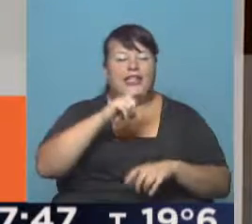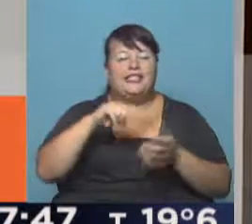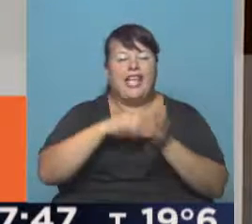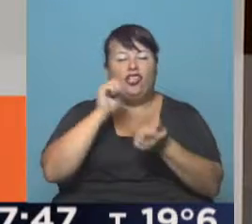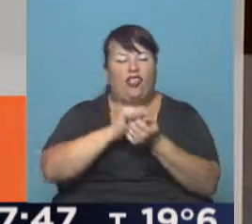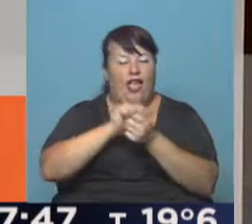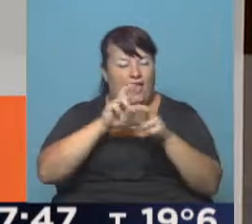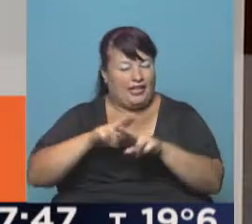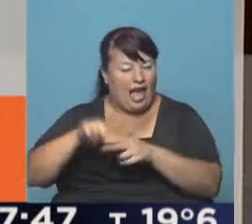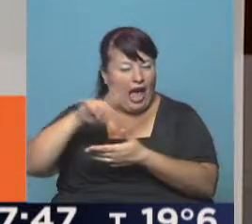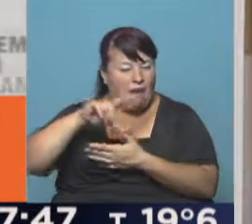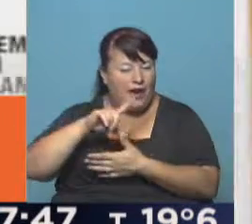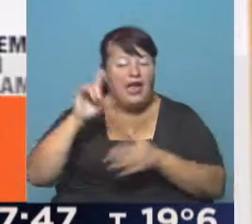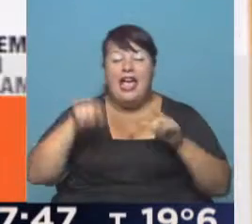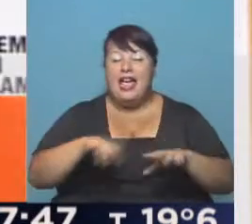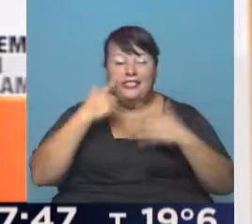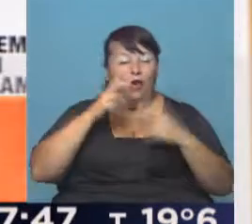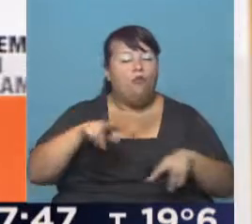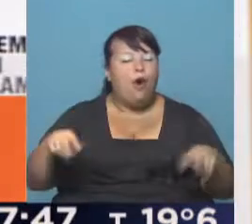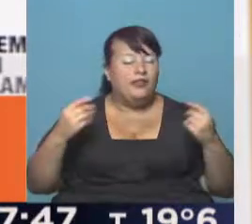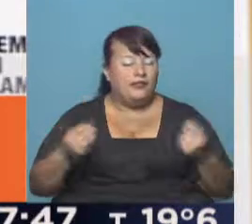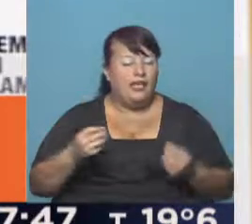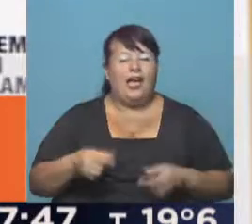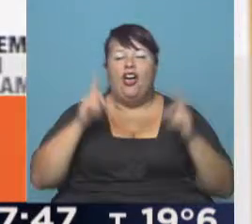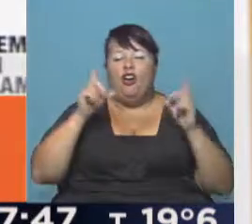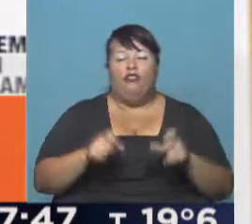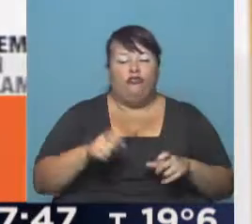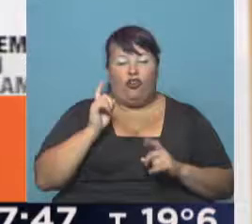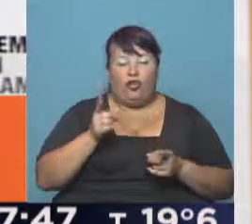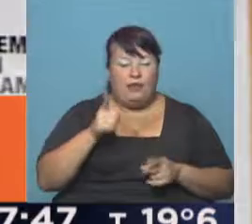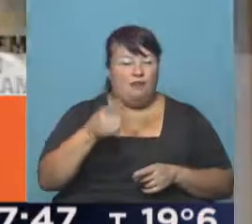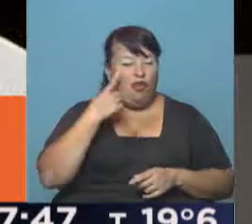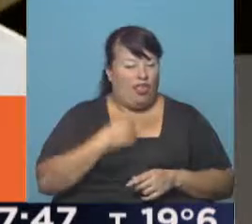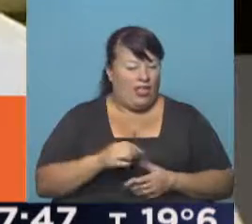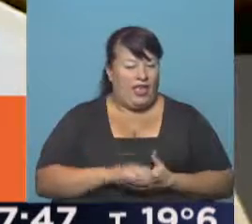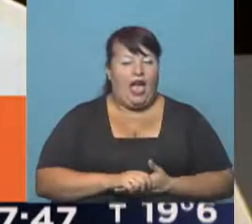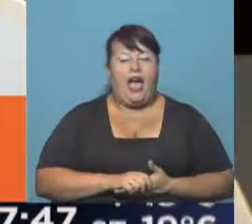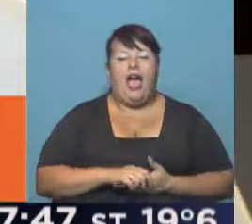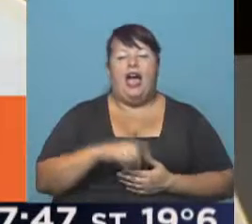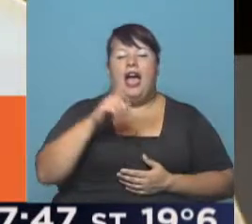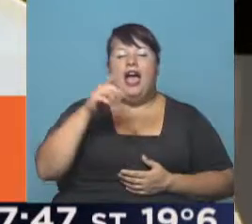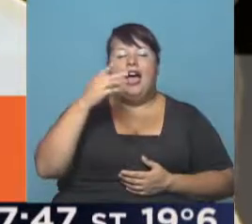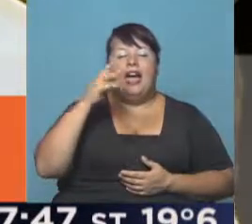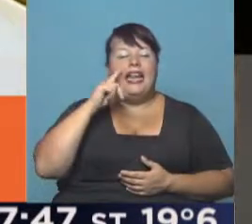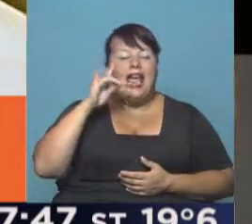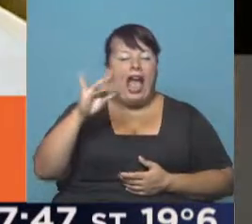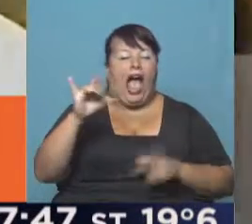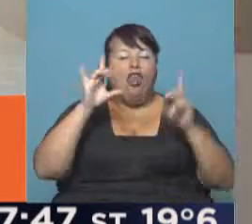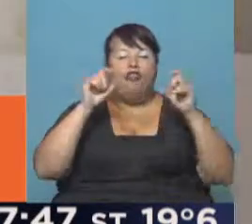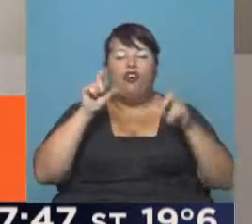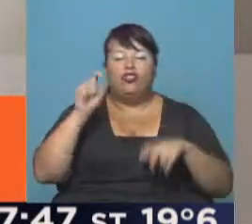América Latina. Y esta muestra lo que tiene es las fotos que sacó ese día Ricardo Figueira, el